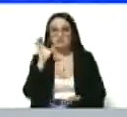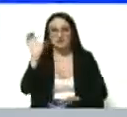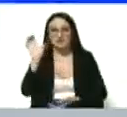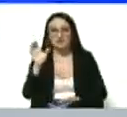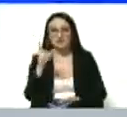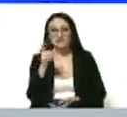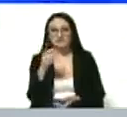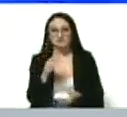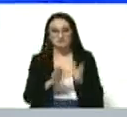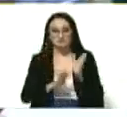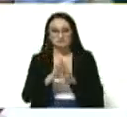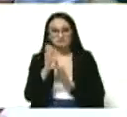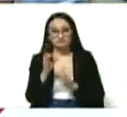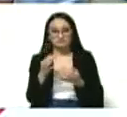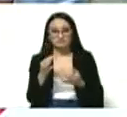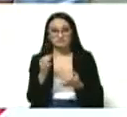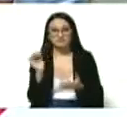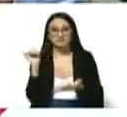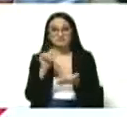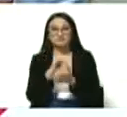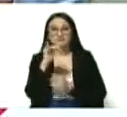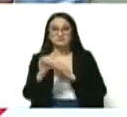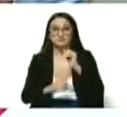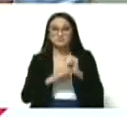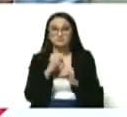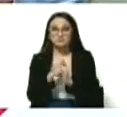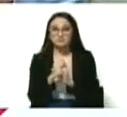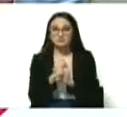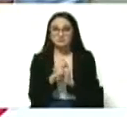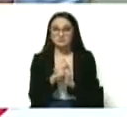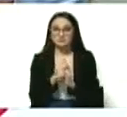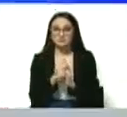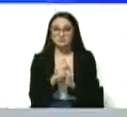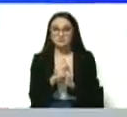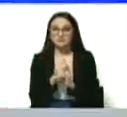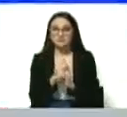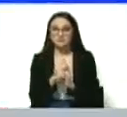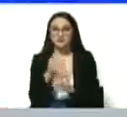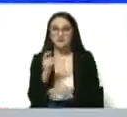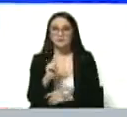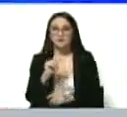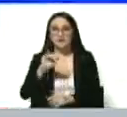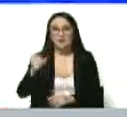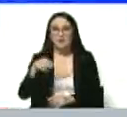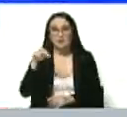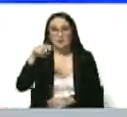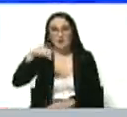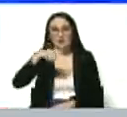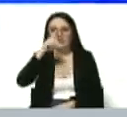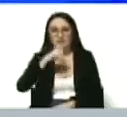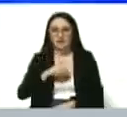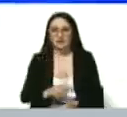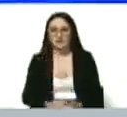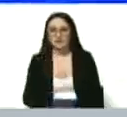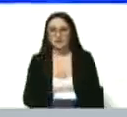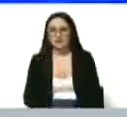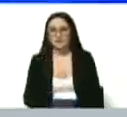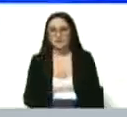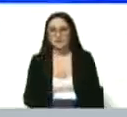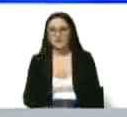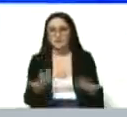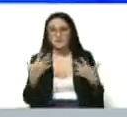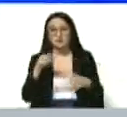su exitosa gira internacional por nuestra región en el mes de junio de este año. Mientras